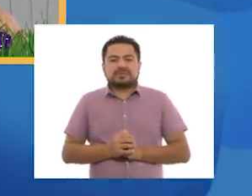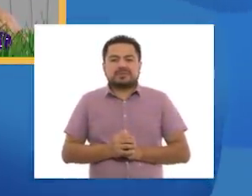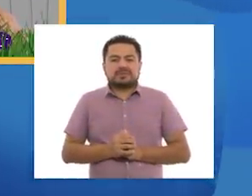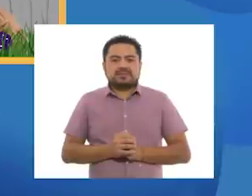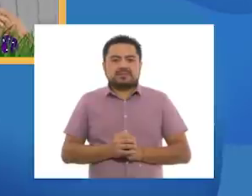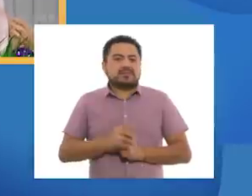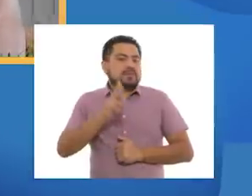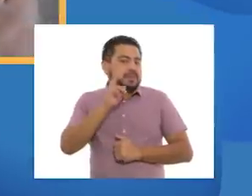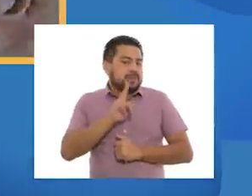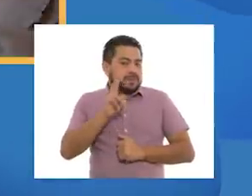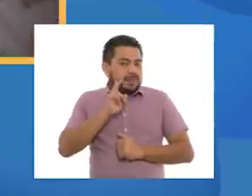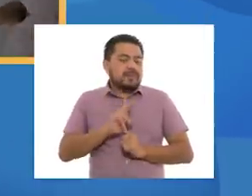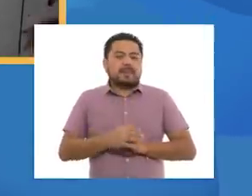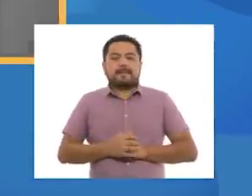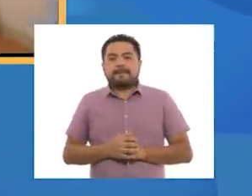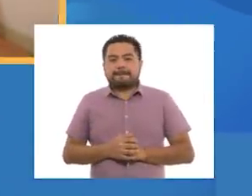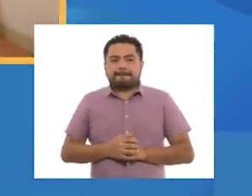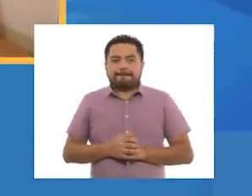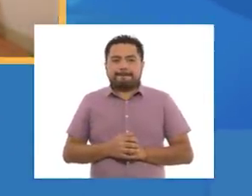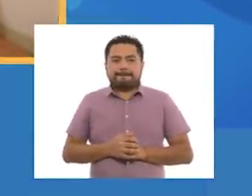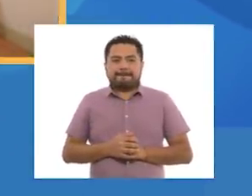A ver...